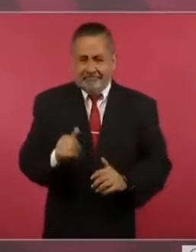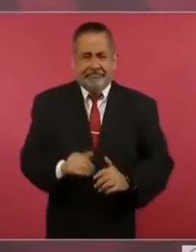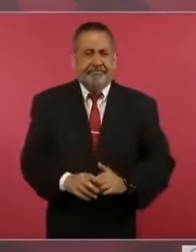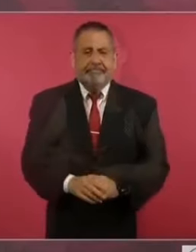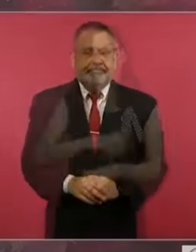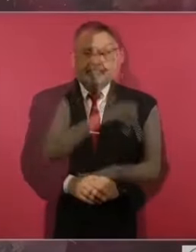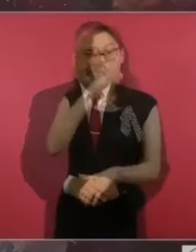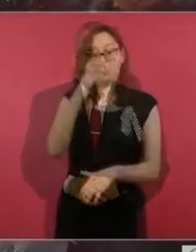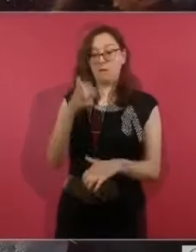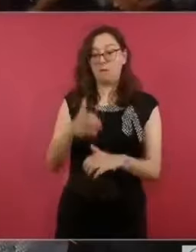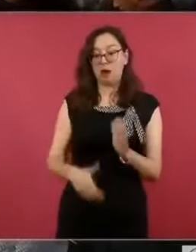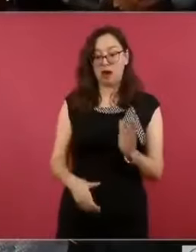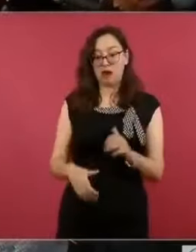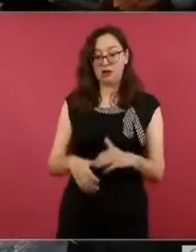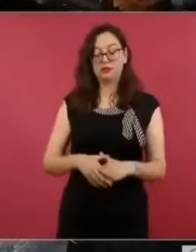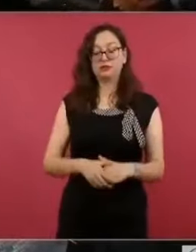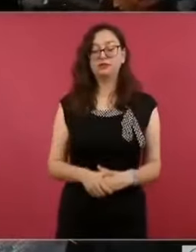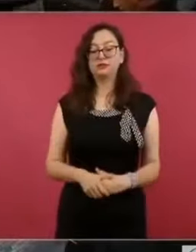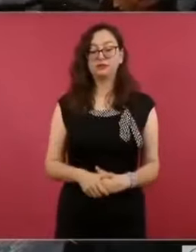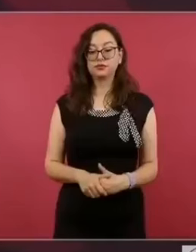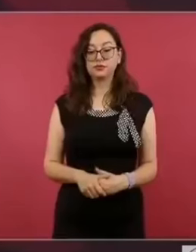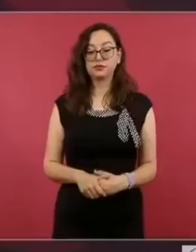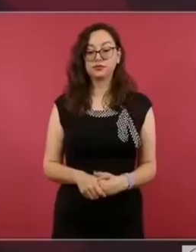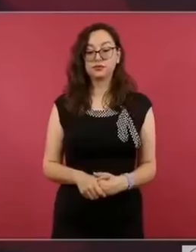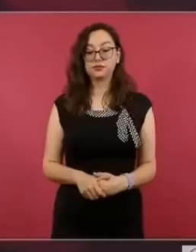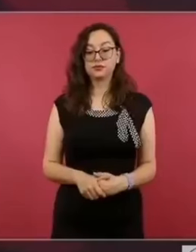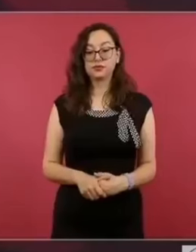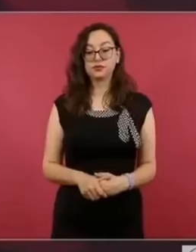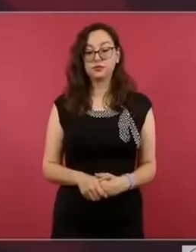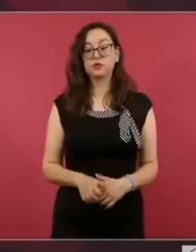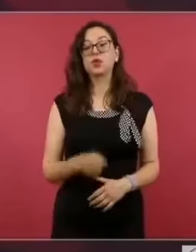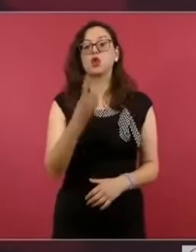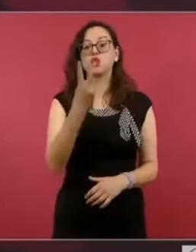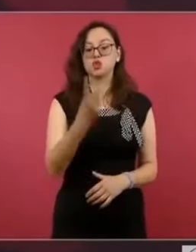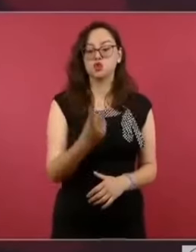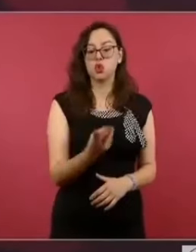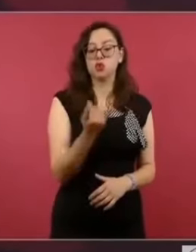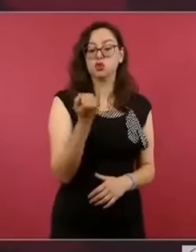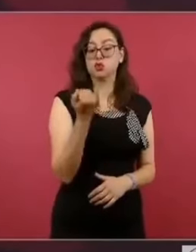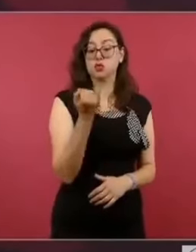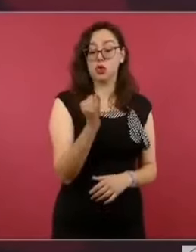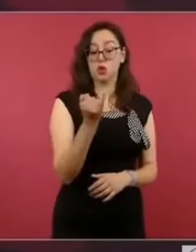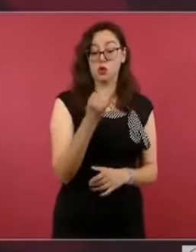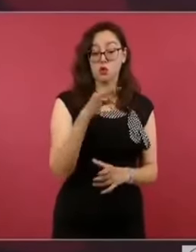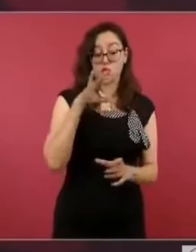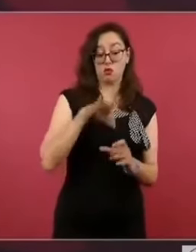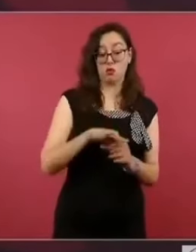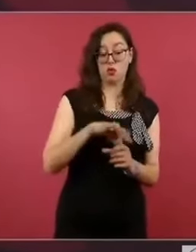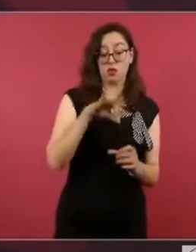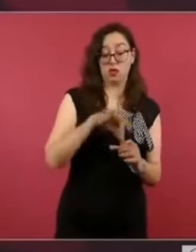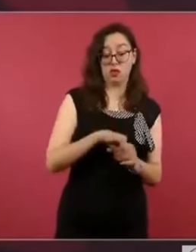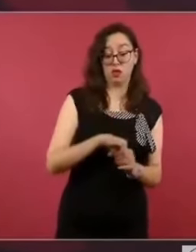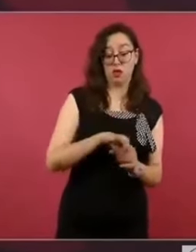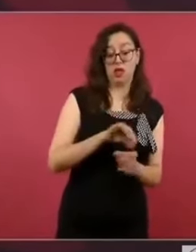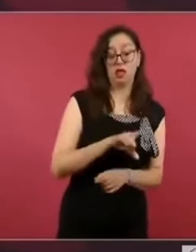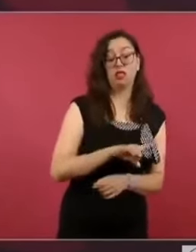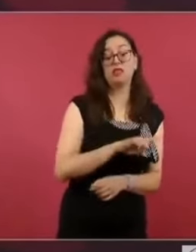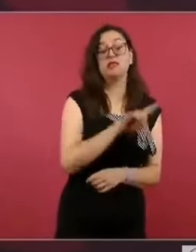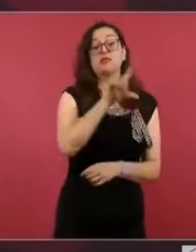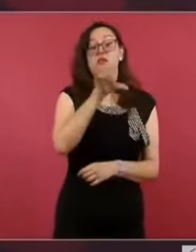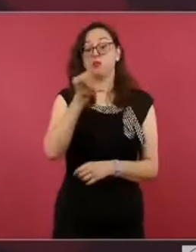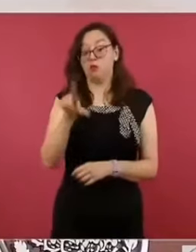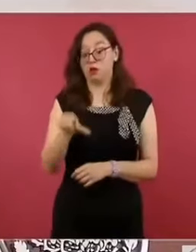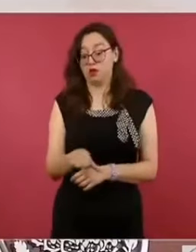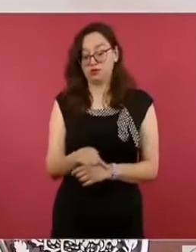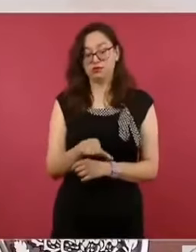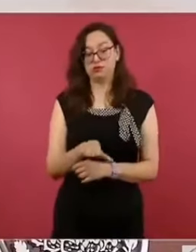por el presidente mexicano enfatizó que esta gira de despedida tiene como propósito agradecer a la gente por su apoyo y respaldo a lo